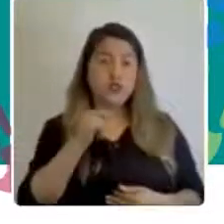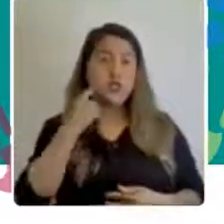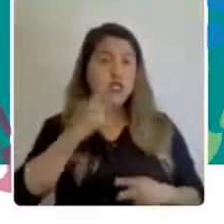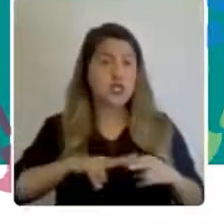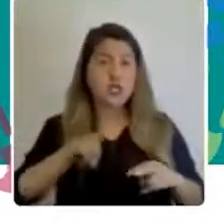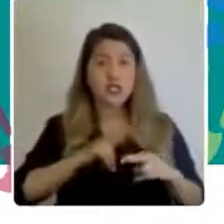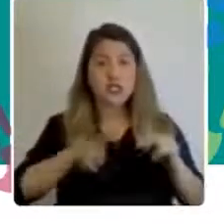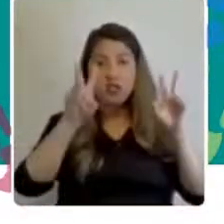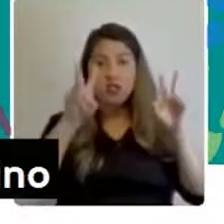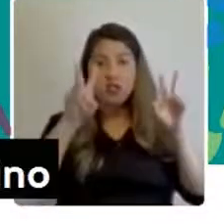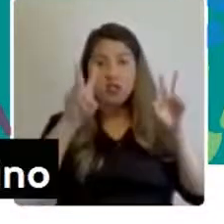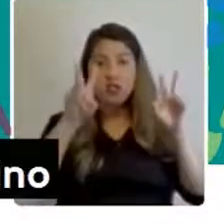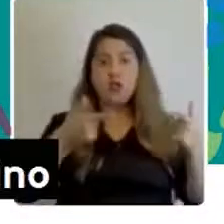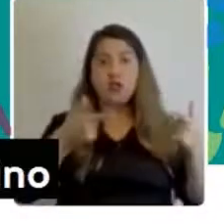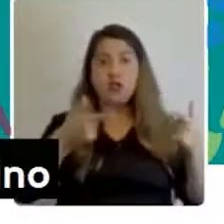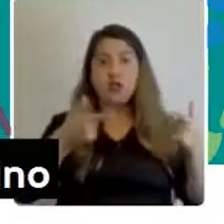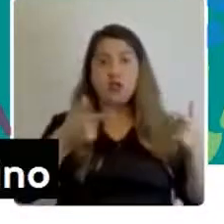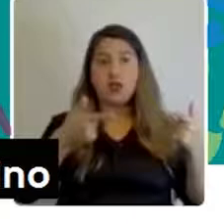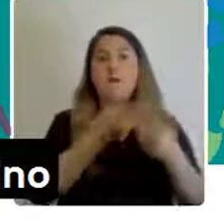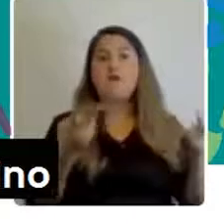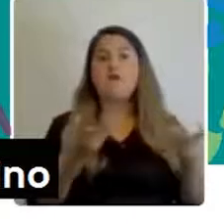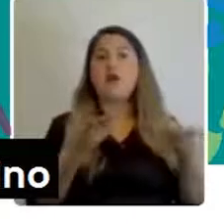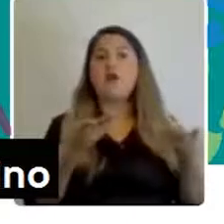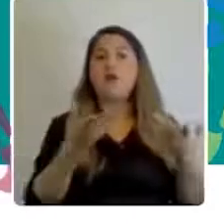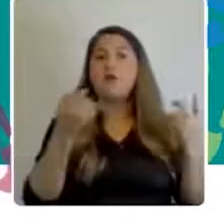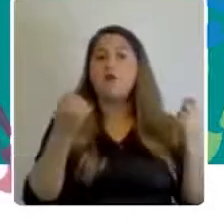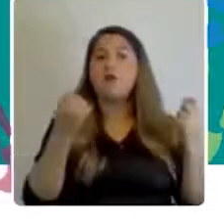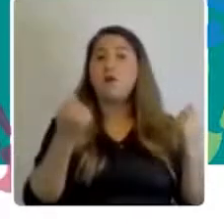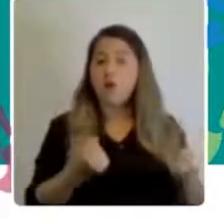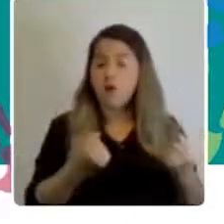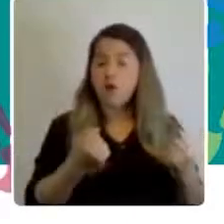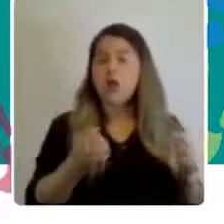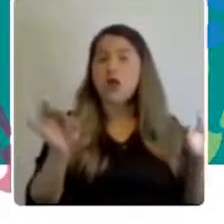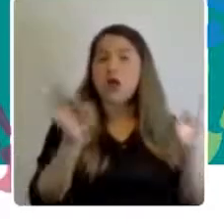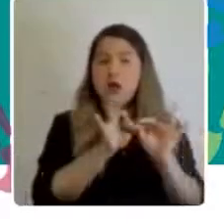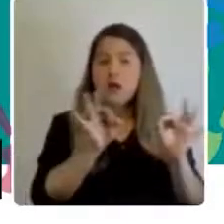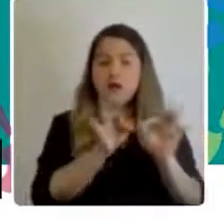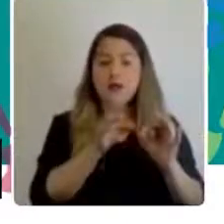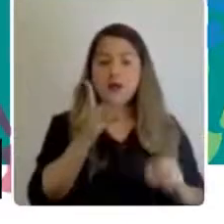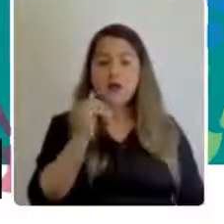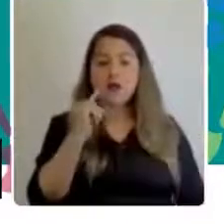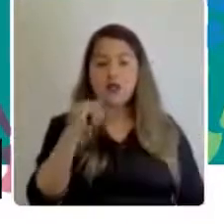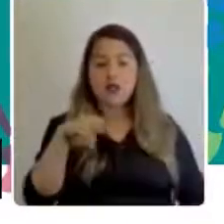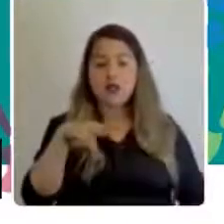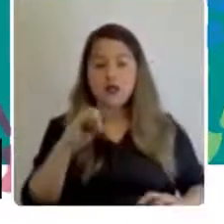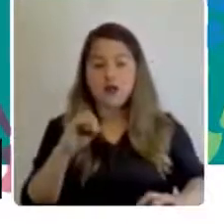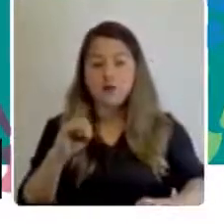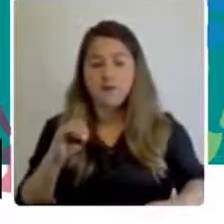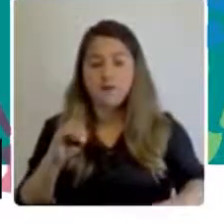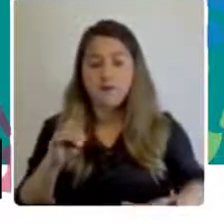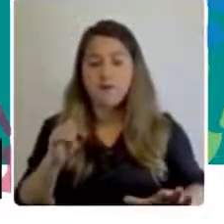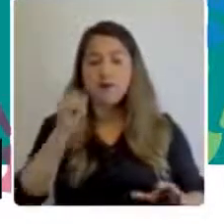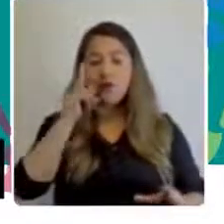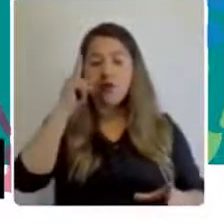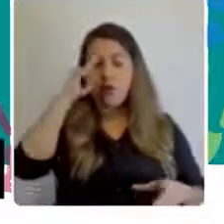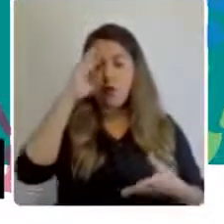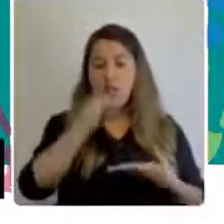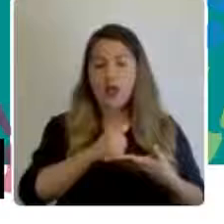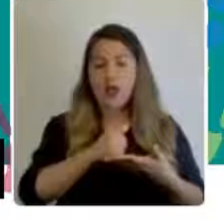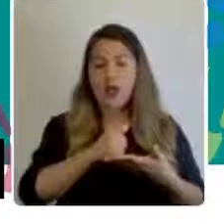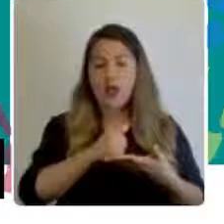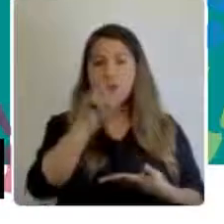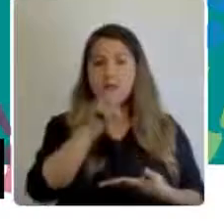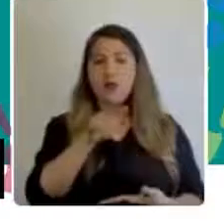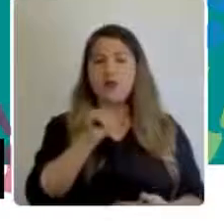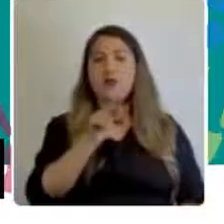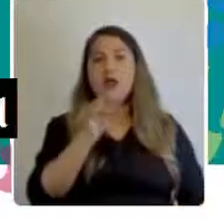materia de políticas públicas o cómo lo podrías resumir entonces, Dino? Y por otra parte, ¿en qué plazo, pregunta Pedro Aros, por eso